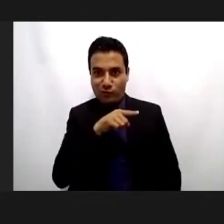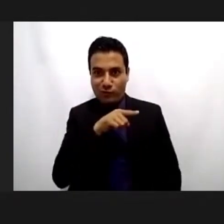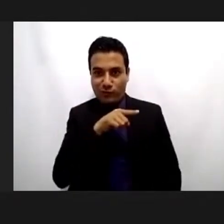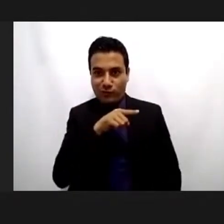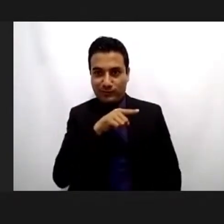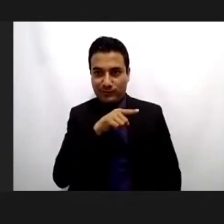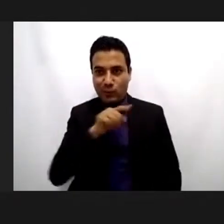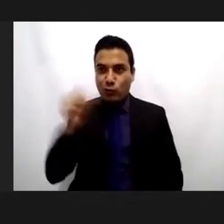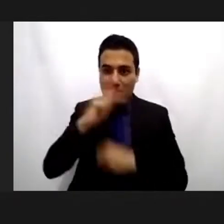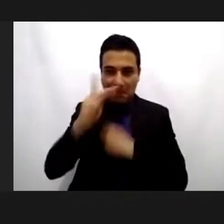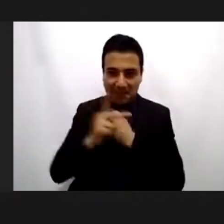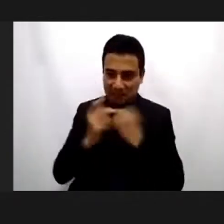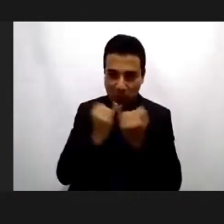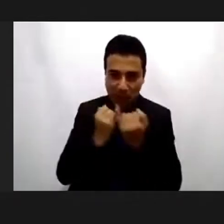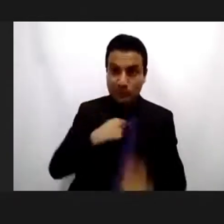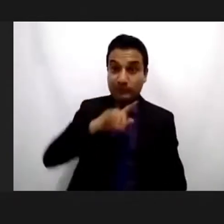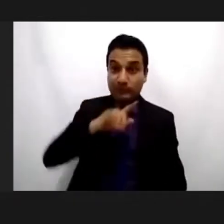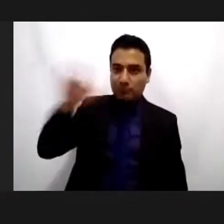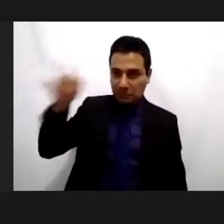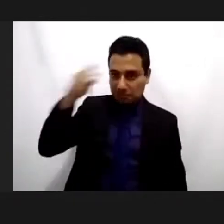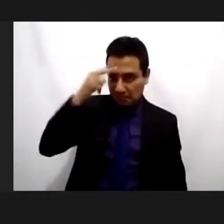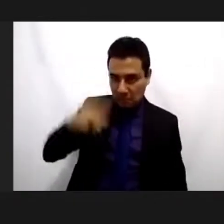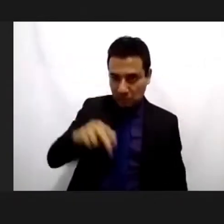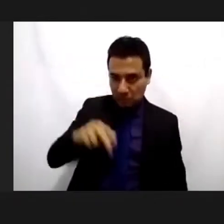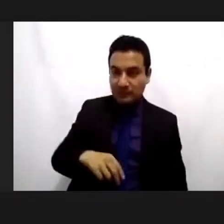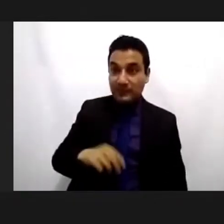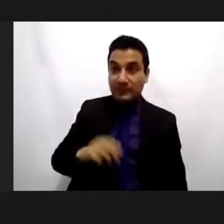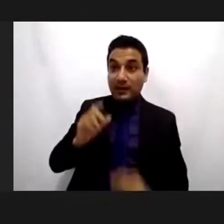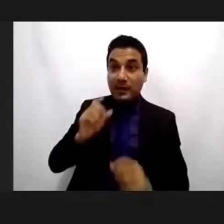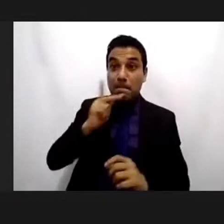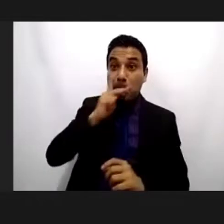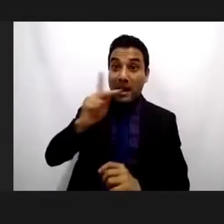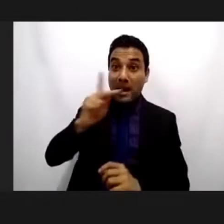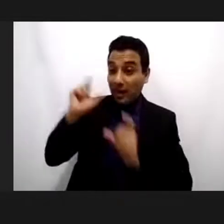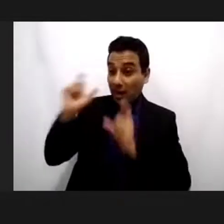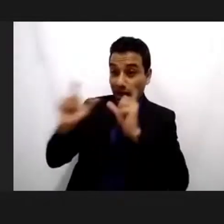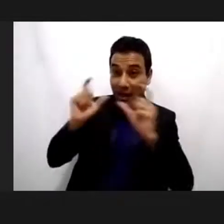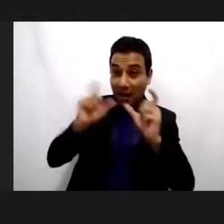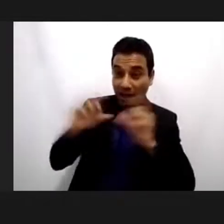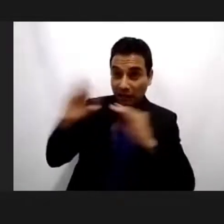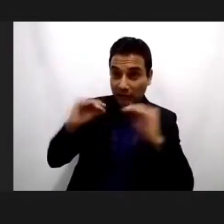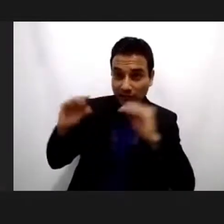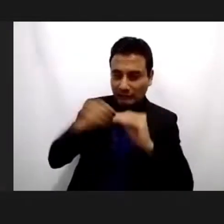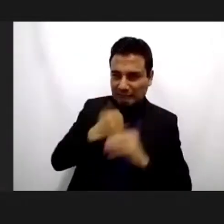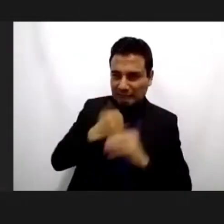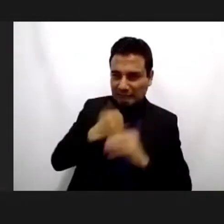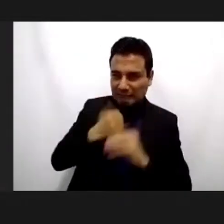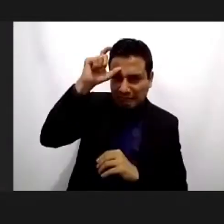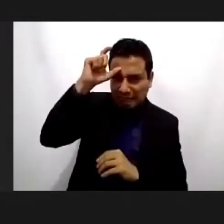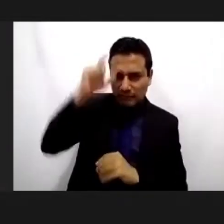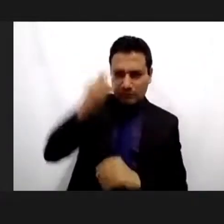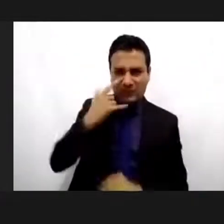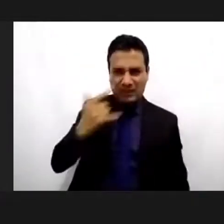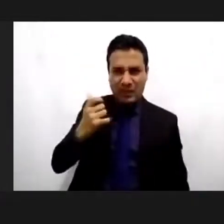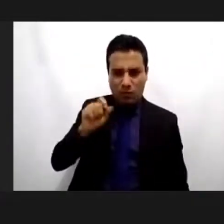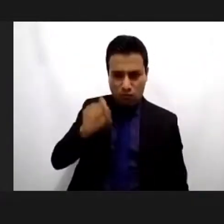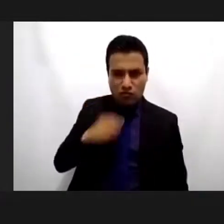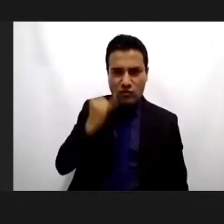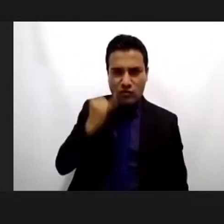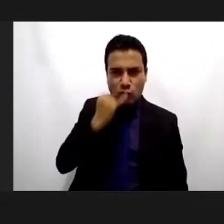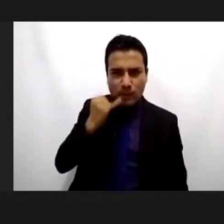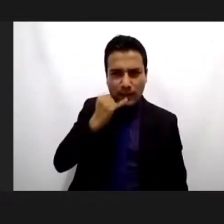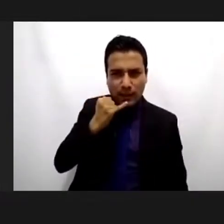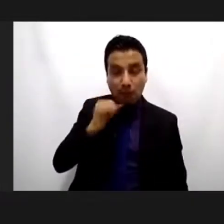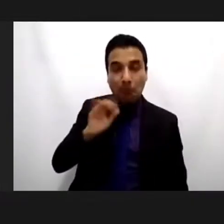otro país. Yo voy a México y no entiendo todo lo que dicen, pero más aún, digo, México es el mismo idioma, pero voy a